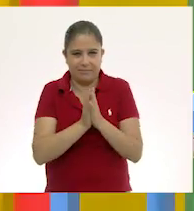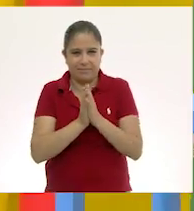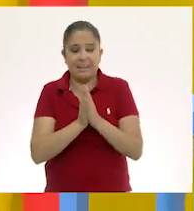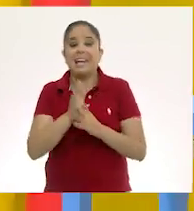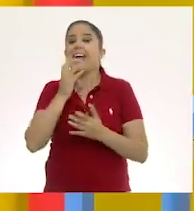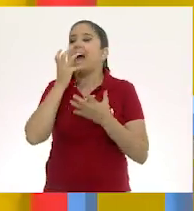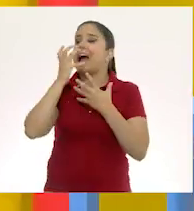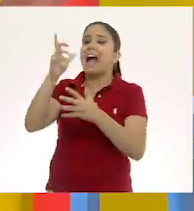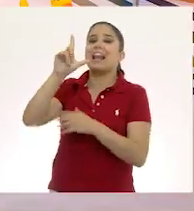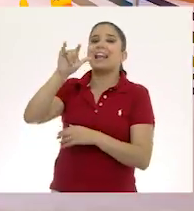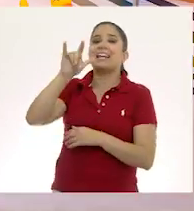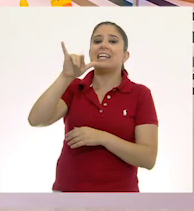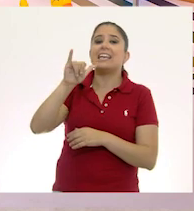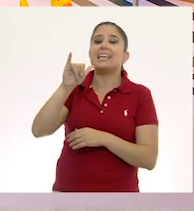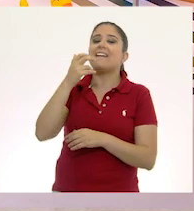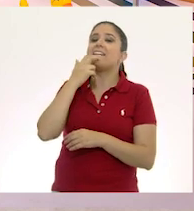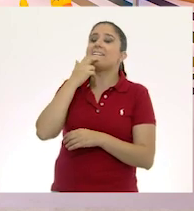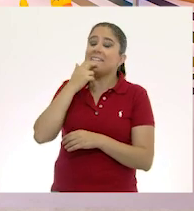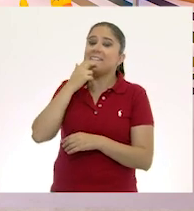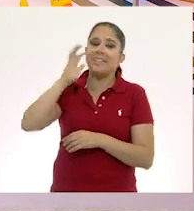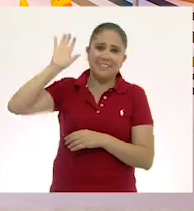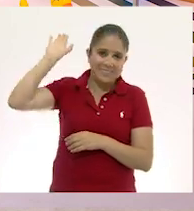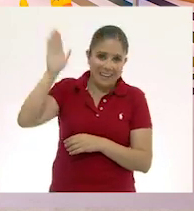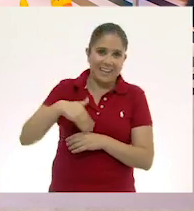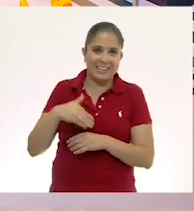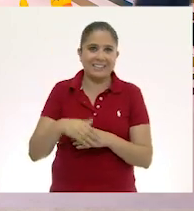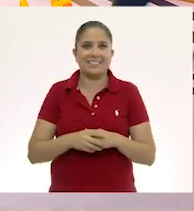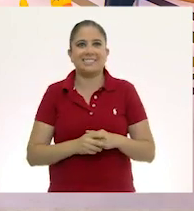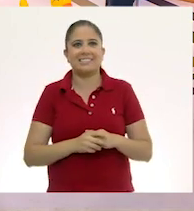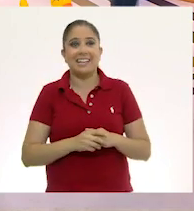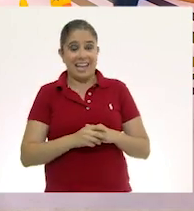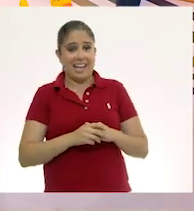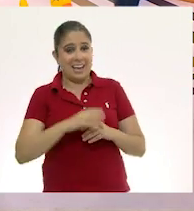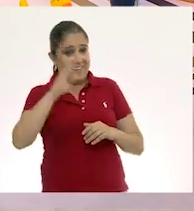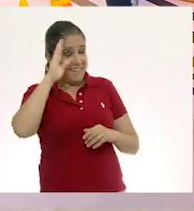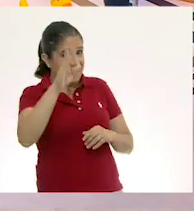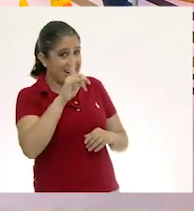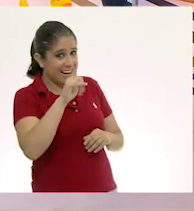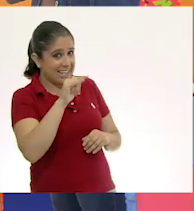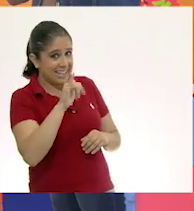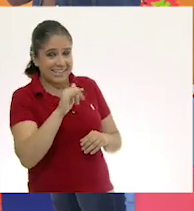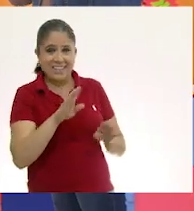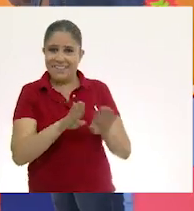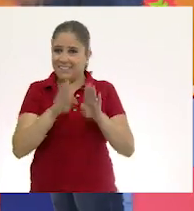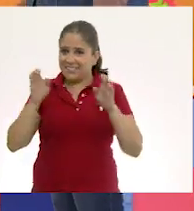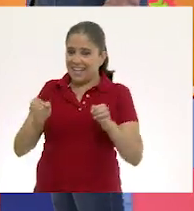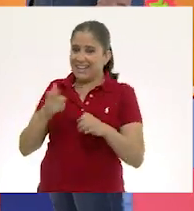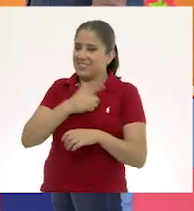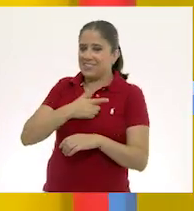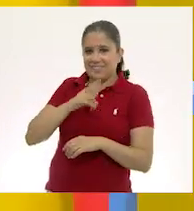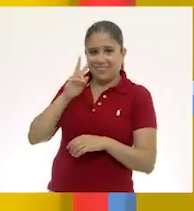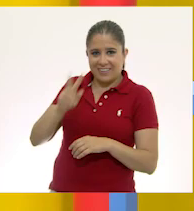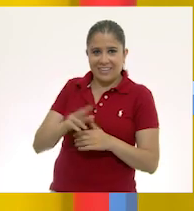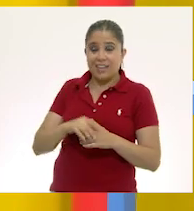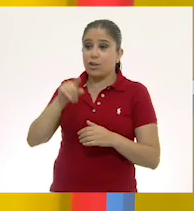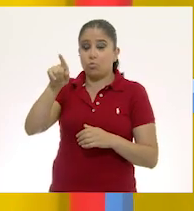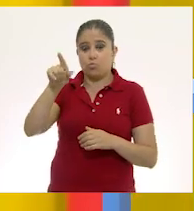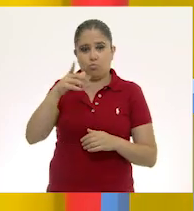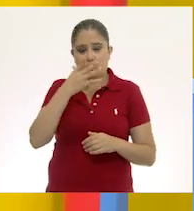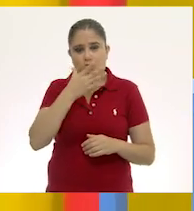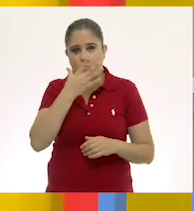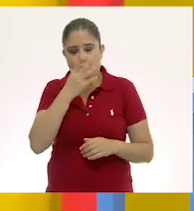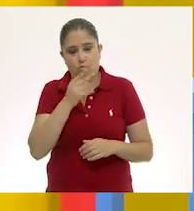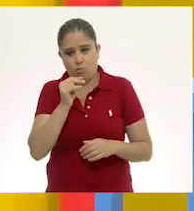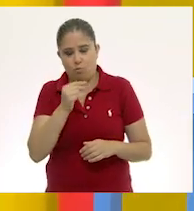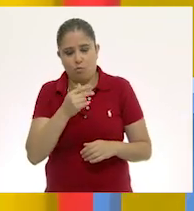¡Lili! Ven acá. ¡Hola, Hola Lili! ¿Cómo estás? ¿Cómo estás? ¡Qué gusto verte! Muy bien. Tú no puedes hablar porque nada más